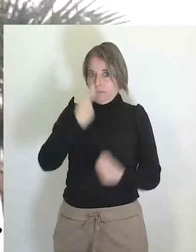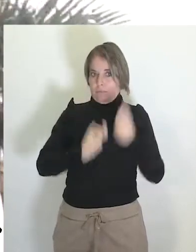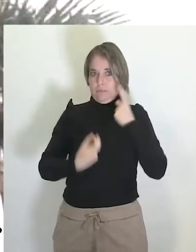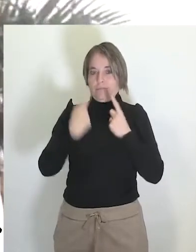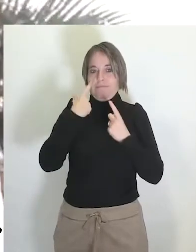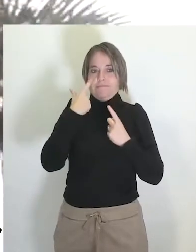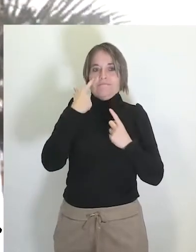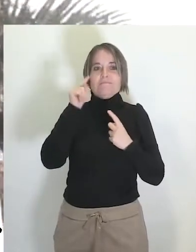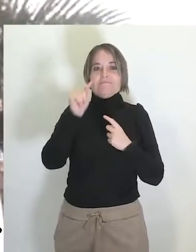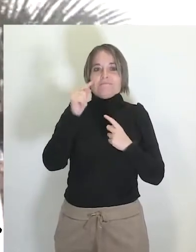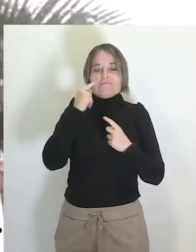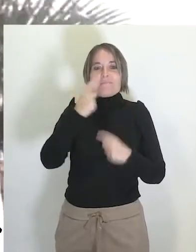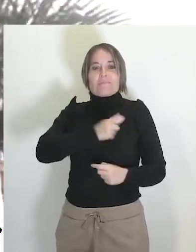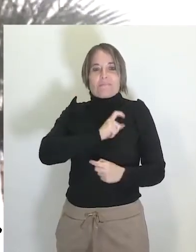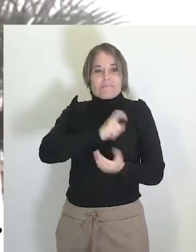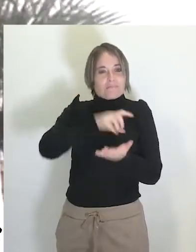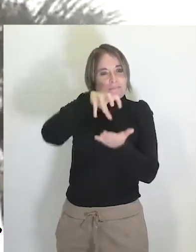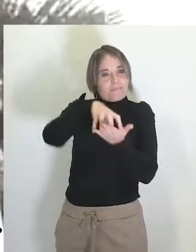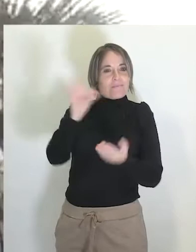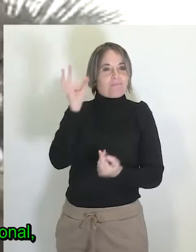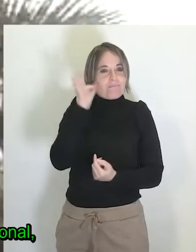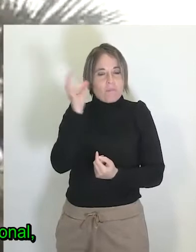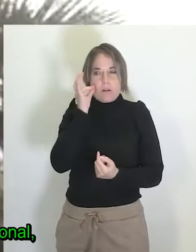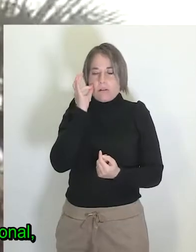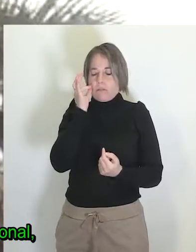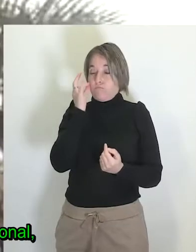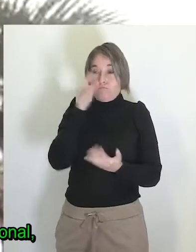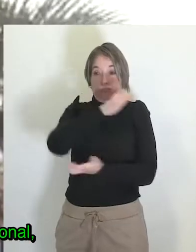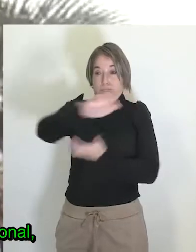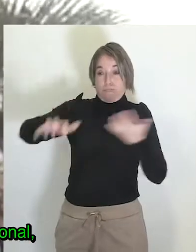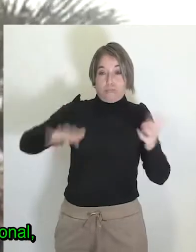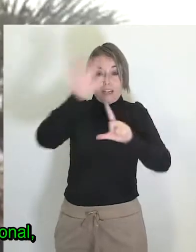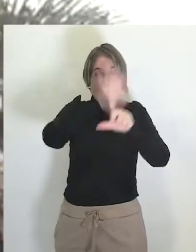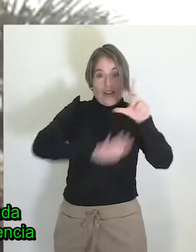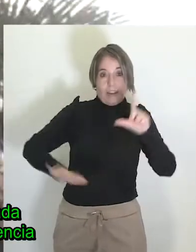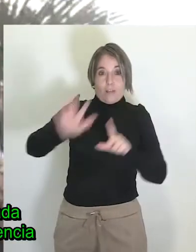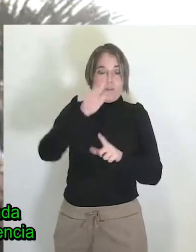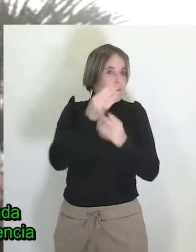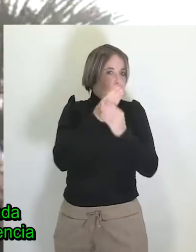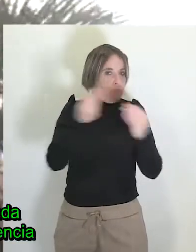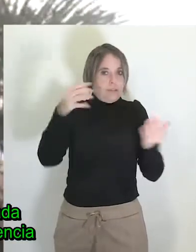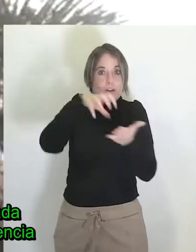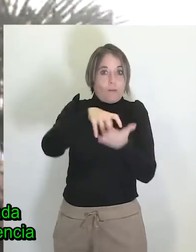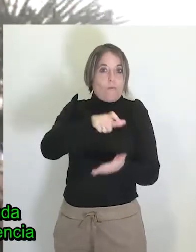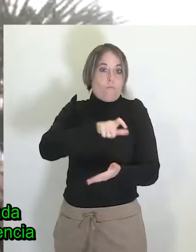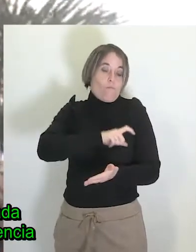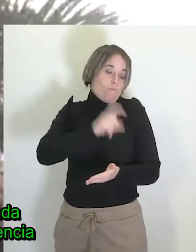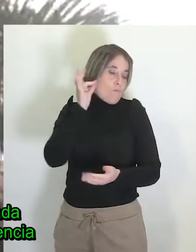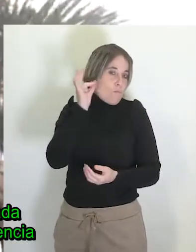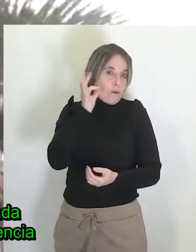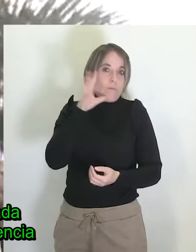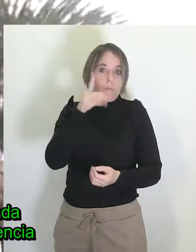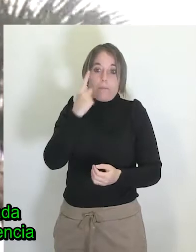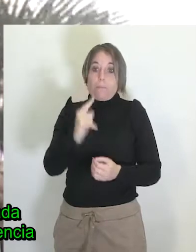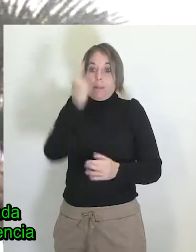más, desaparecieron las comisarías de la mujer y fue un escándalo a nivel nacional porque era la puerta